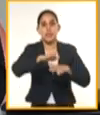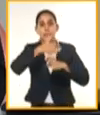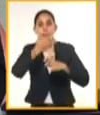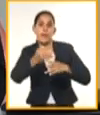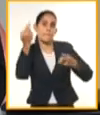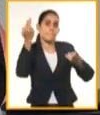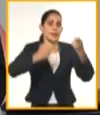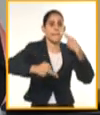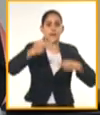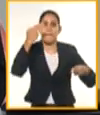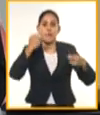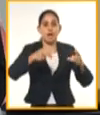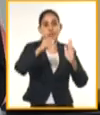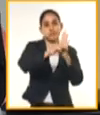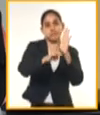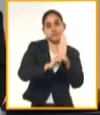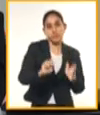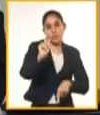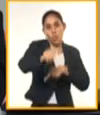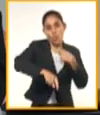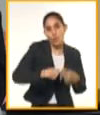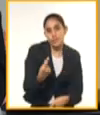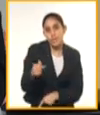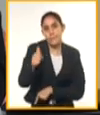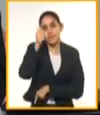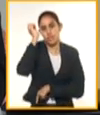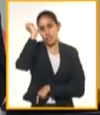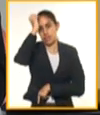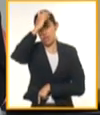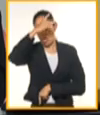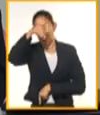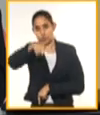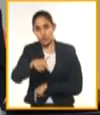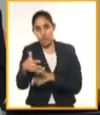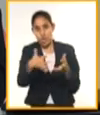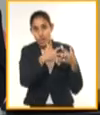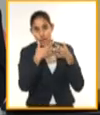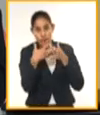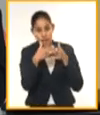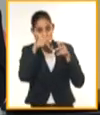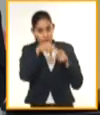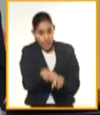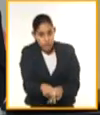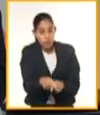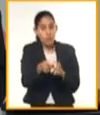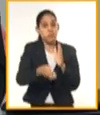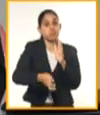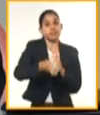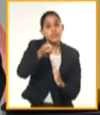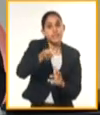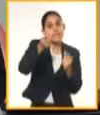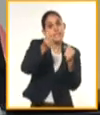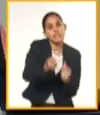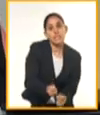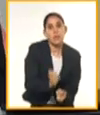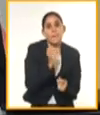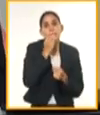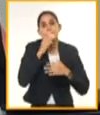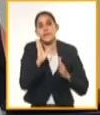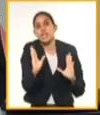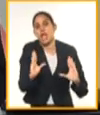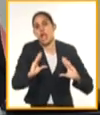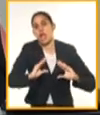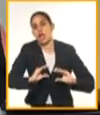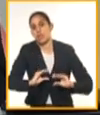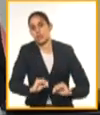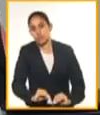venido amenazando desde que tomó posesión como presidente. Se prevé que estos aranceles entren en vigor en la medianoche. El